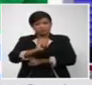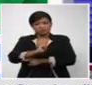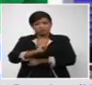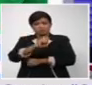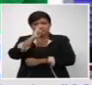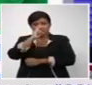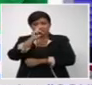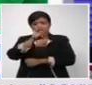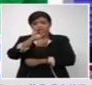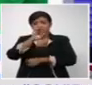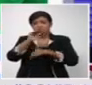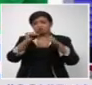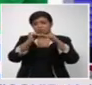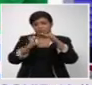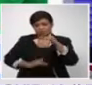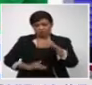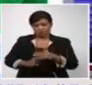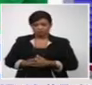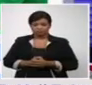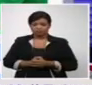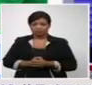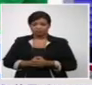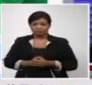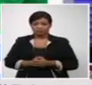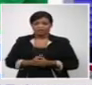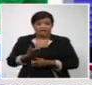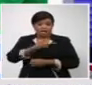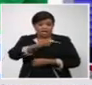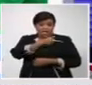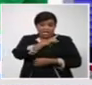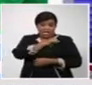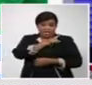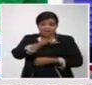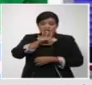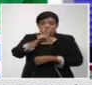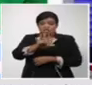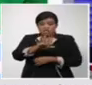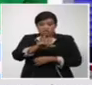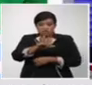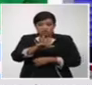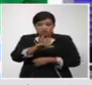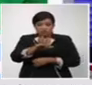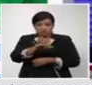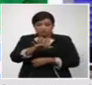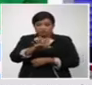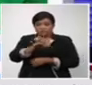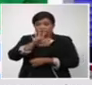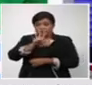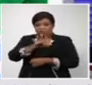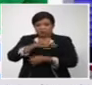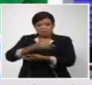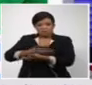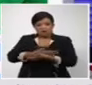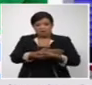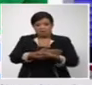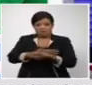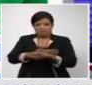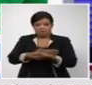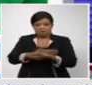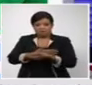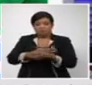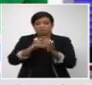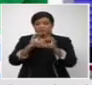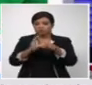años y menos. En el día de ayer, 5 menores de 1 año diagnosticados con